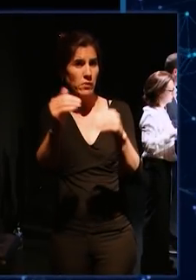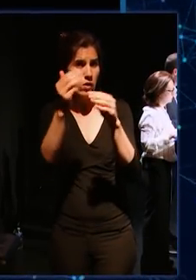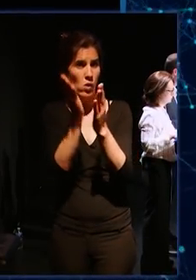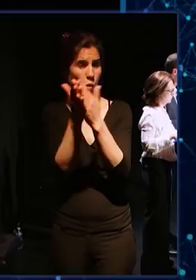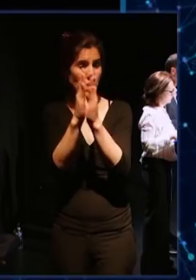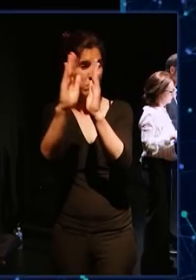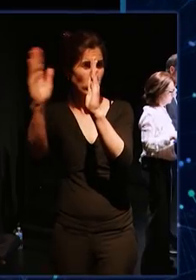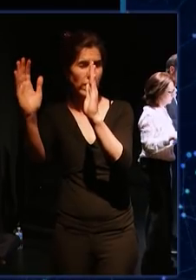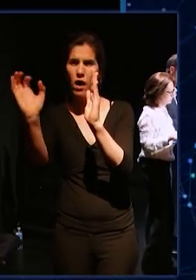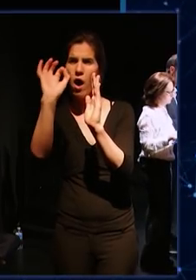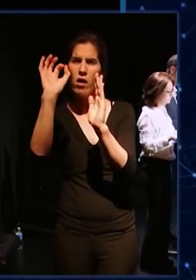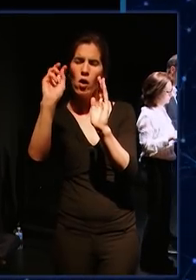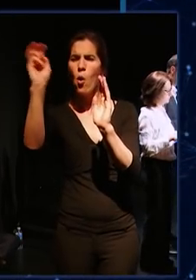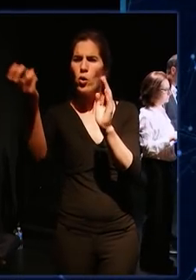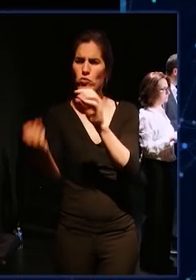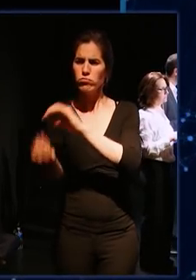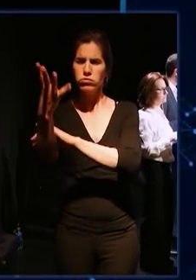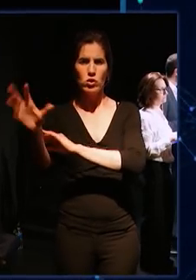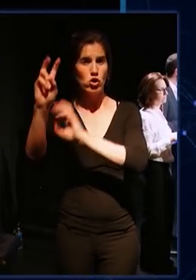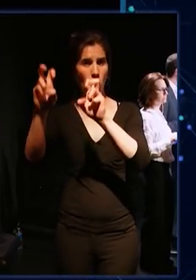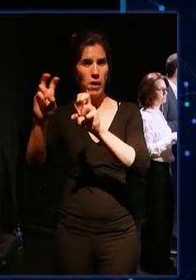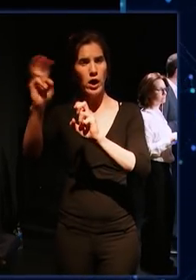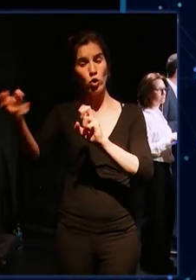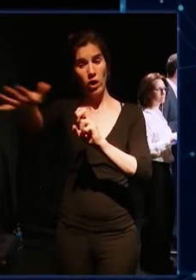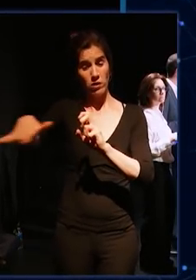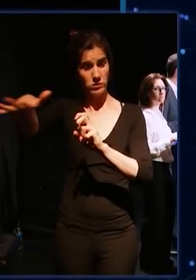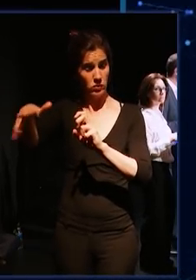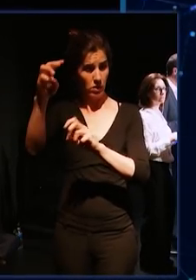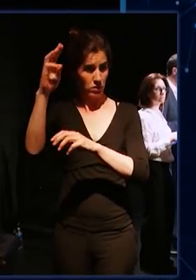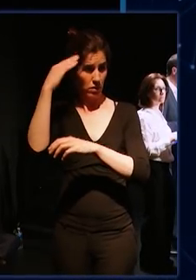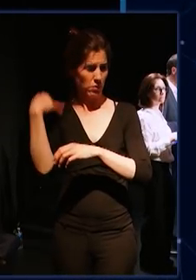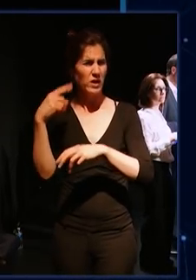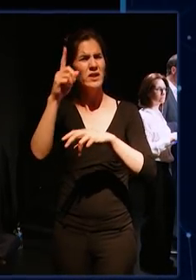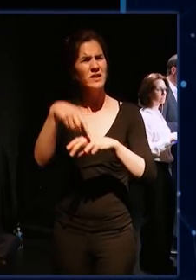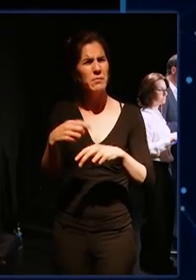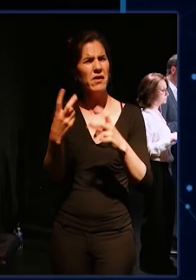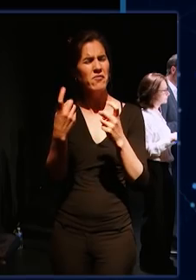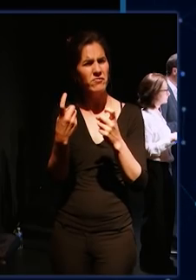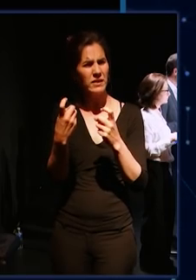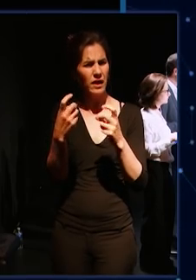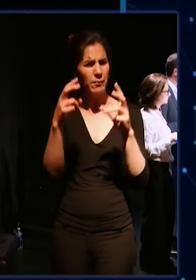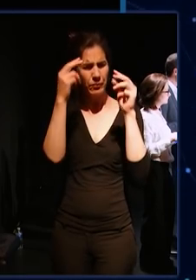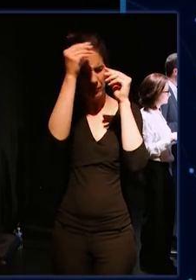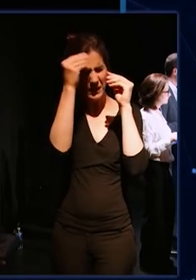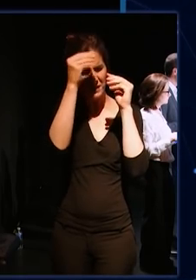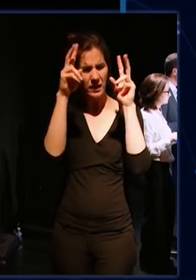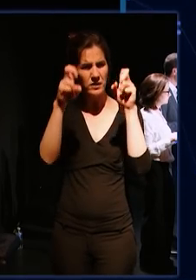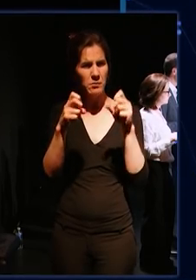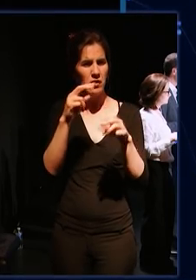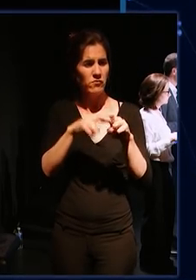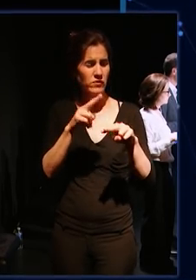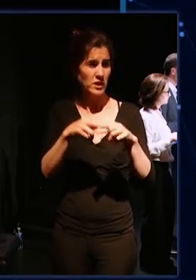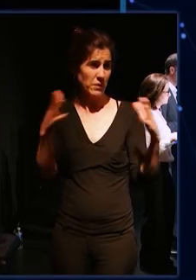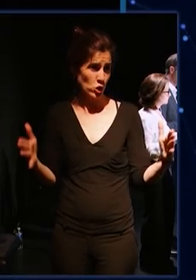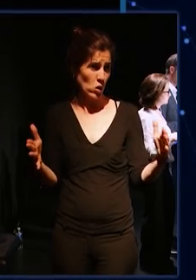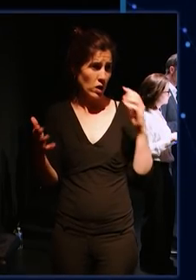que tenemos que hacer entre todos, en consenso. También hay que repensar la fiesta mayor. La fiesta mayor actualmente solo